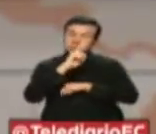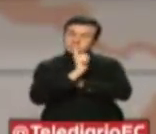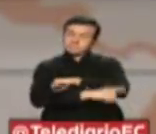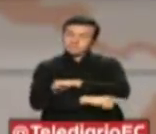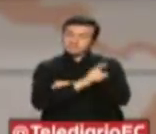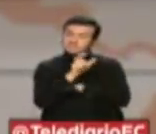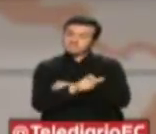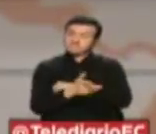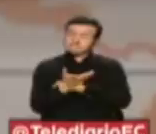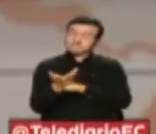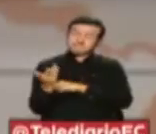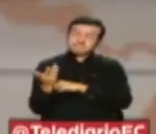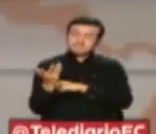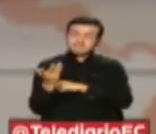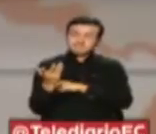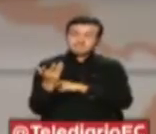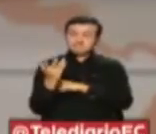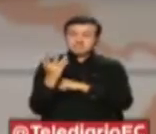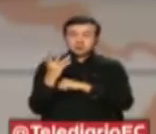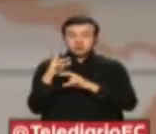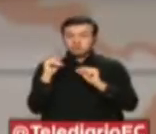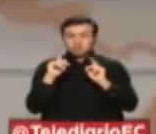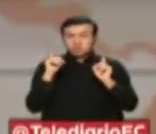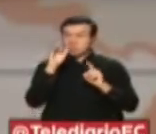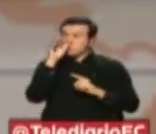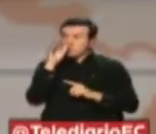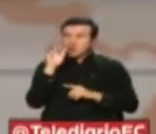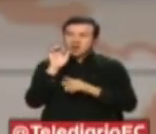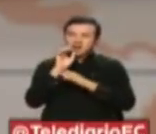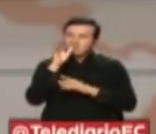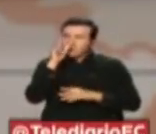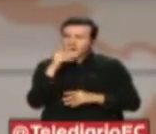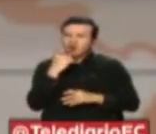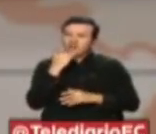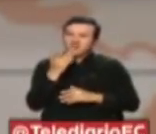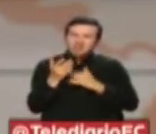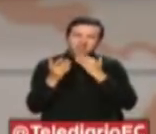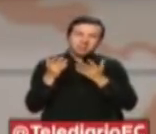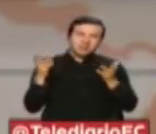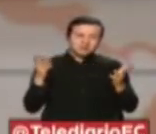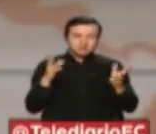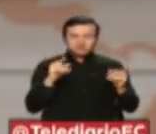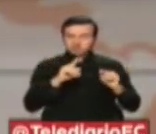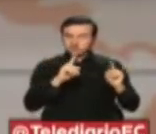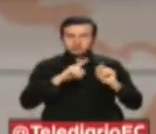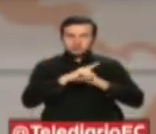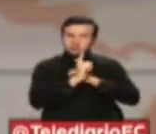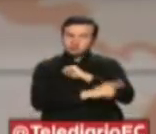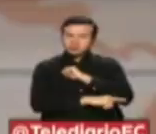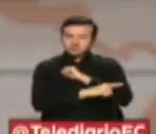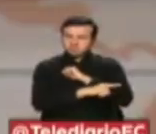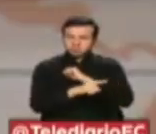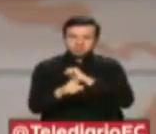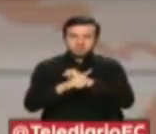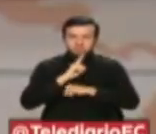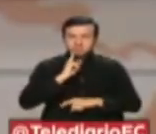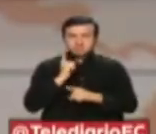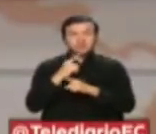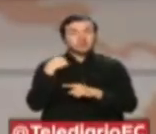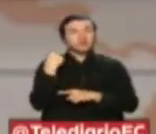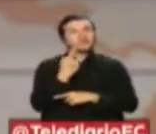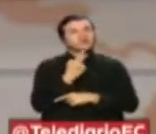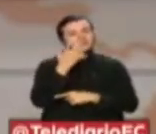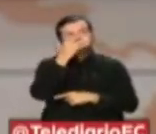la responsabilidad pero no vamos a permitir que se burle al país que se burle el gobierno que se burla la justicia nosotros estamos